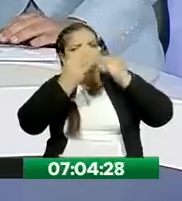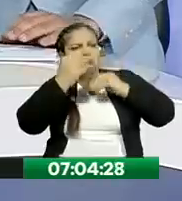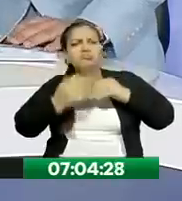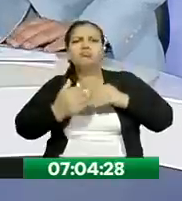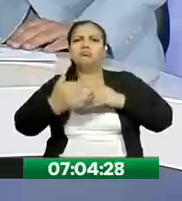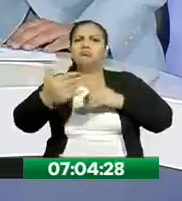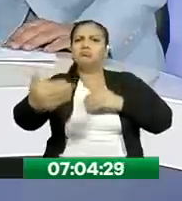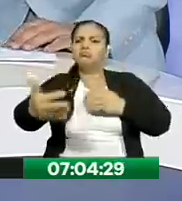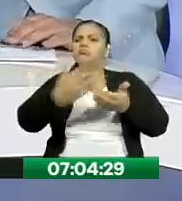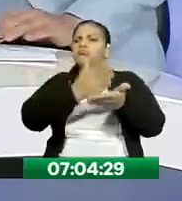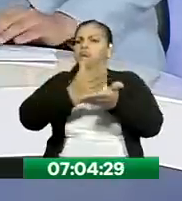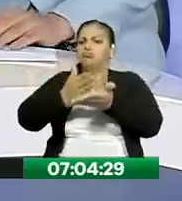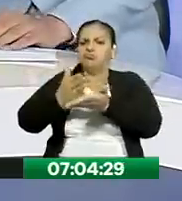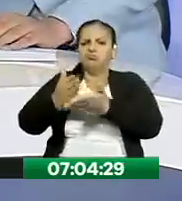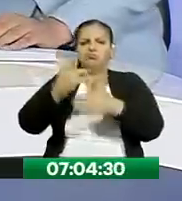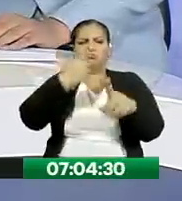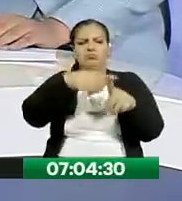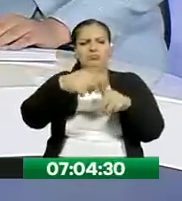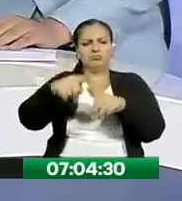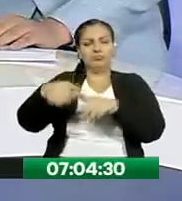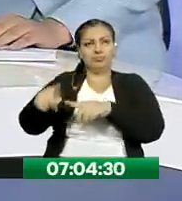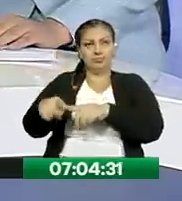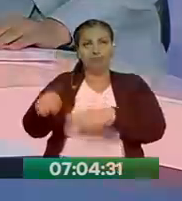nacional, Edgar León. Veamos.